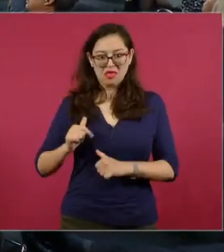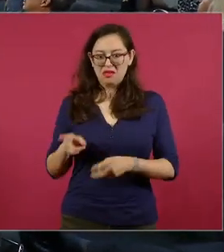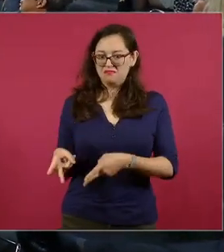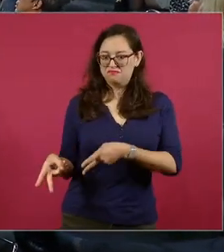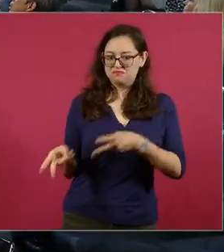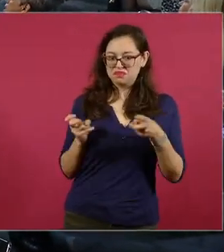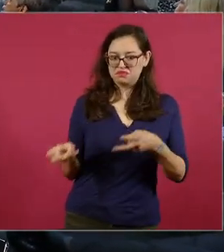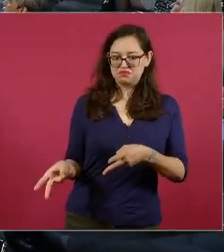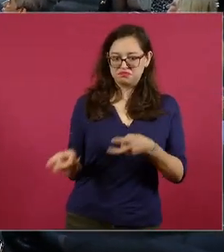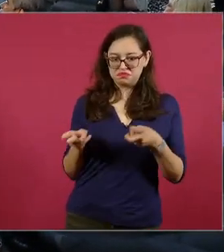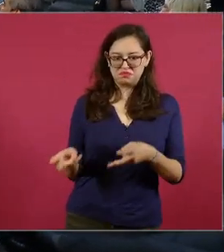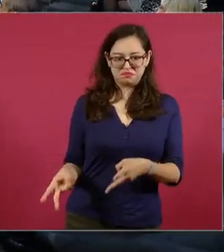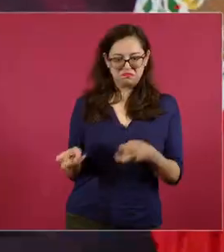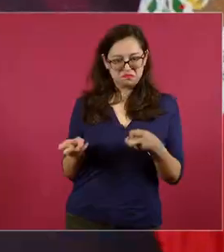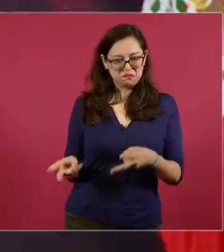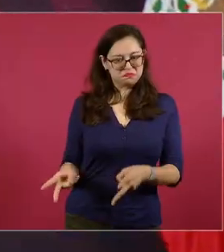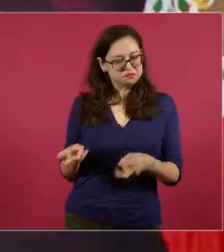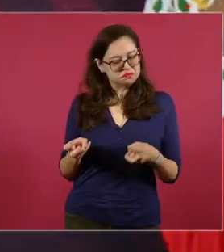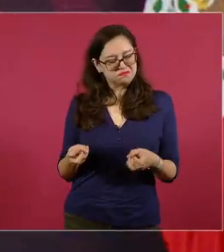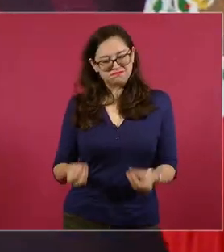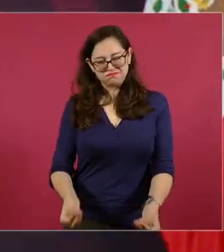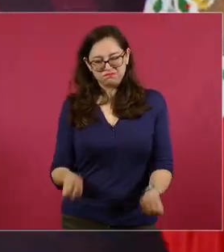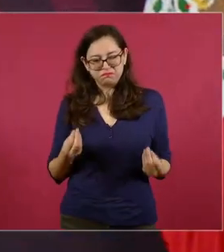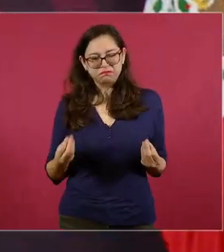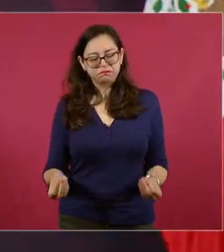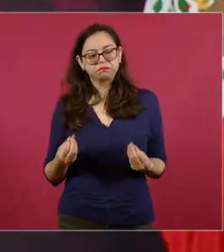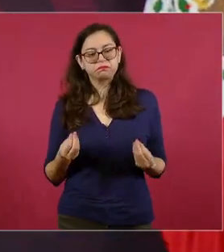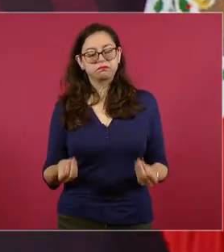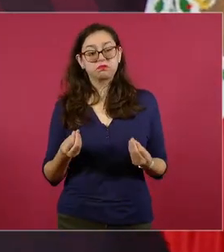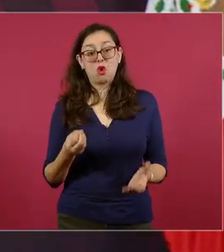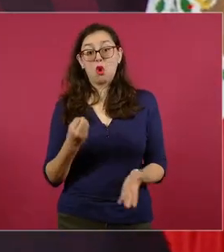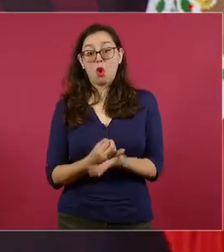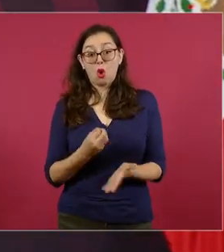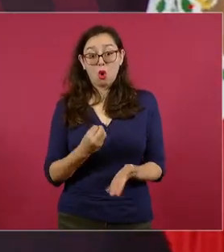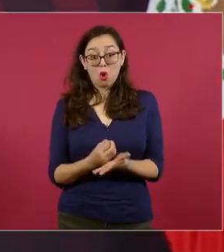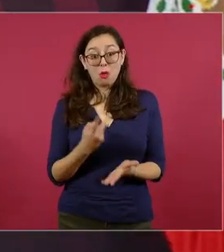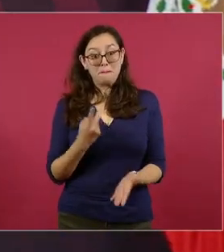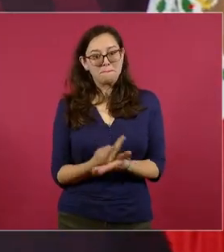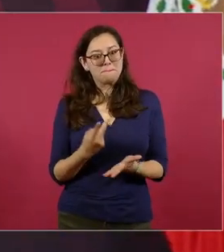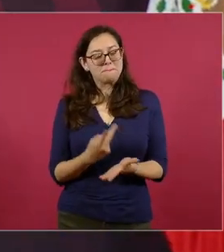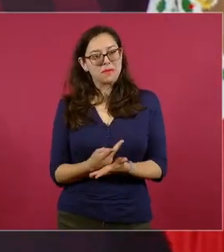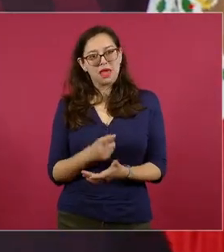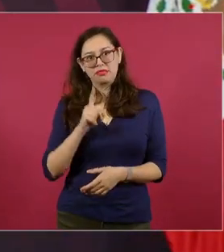todo cuando se llevaron mucho oro y plata,